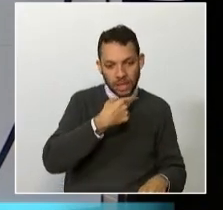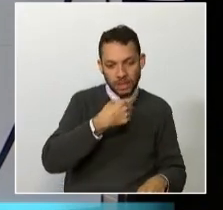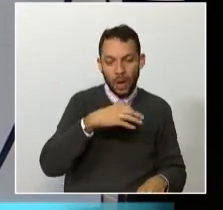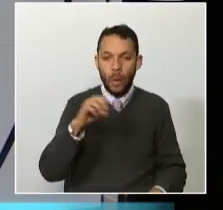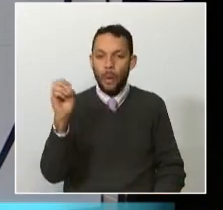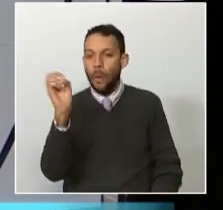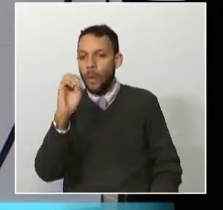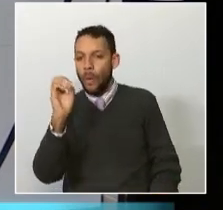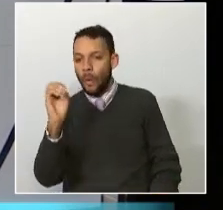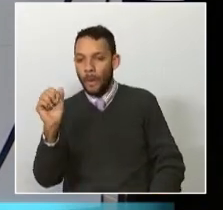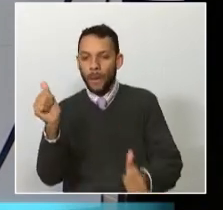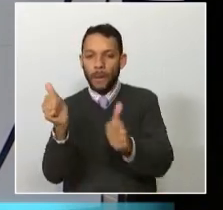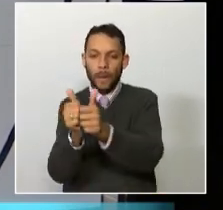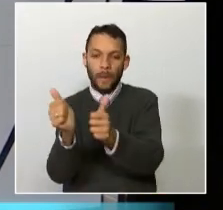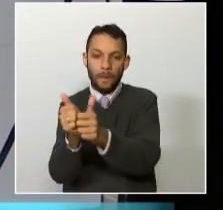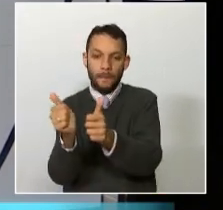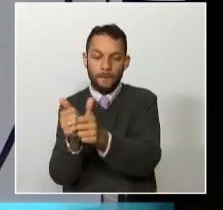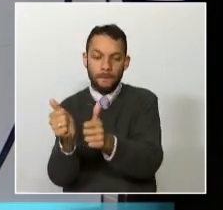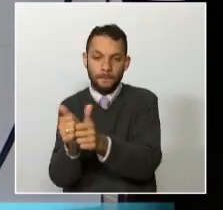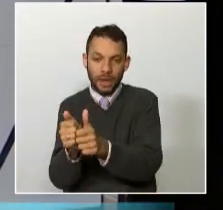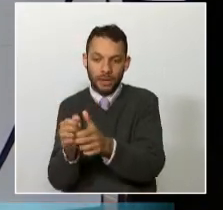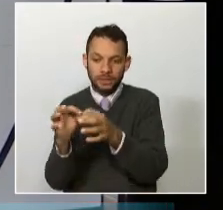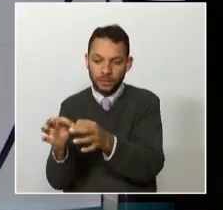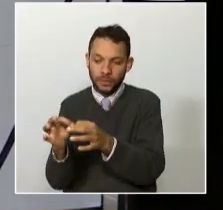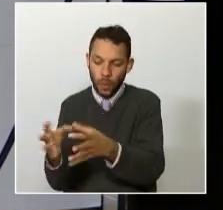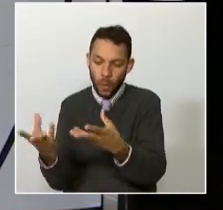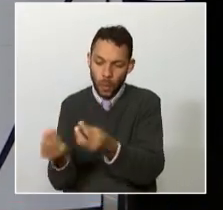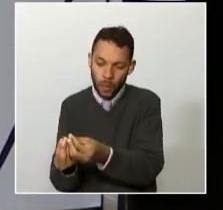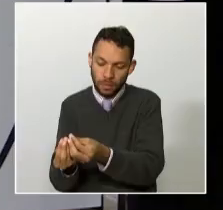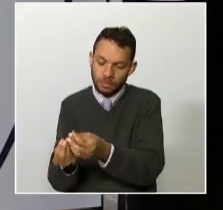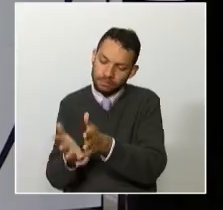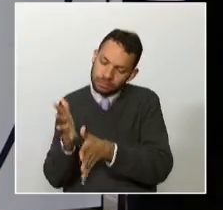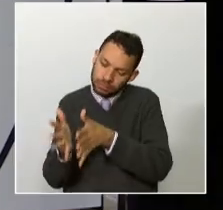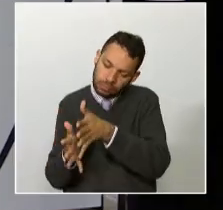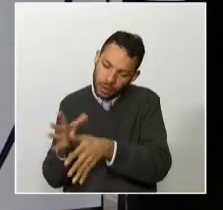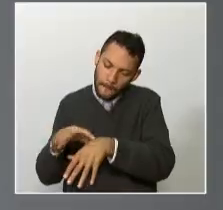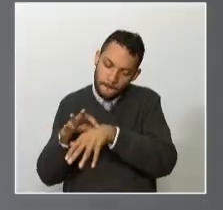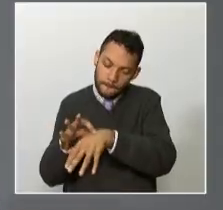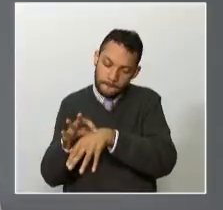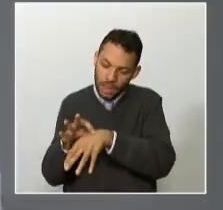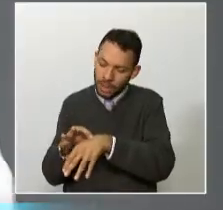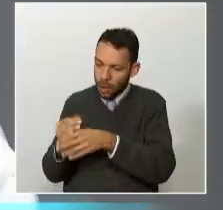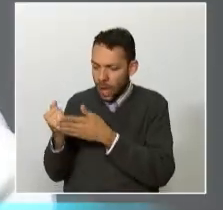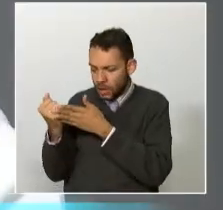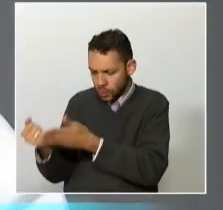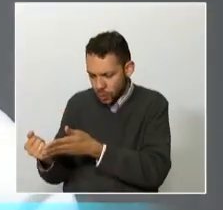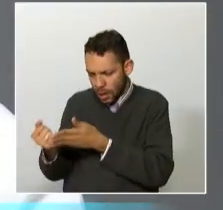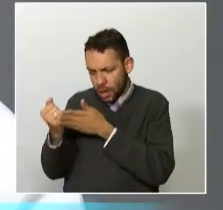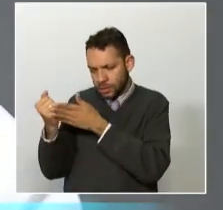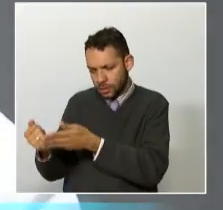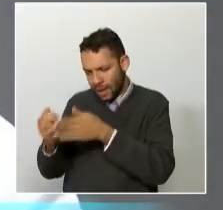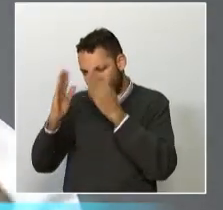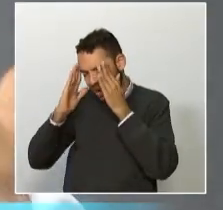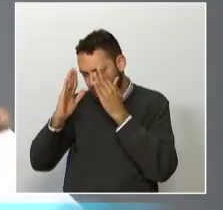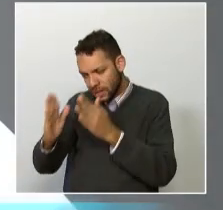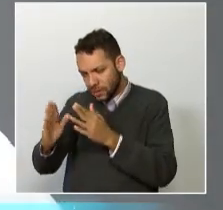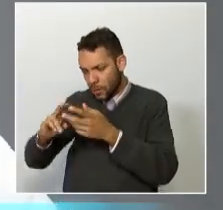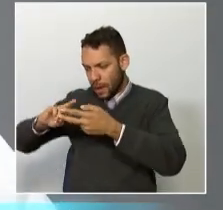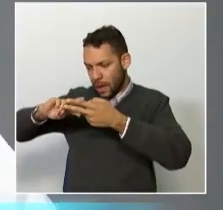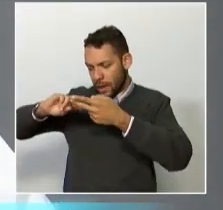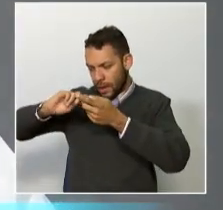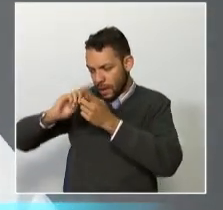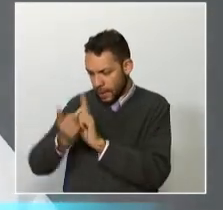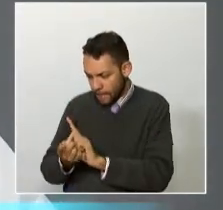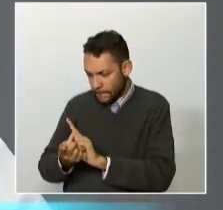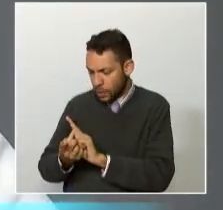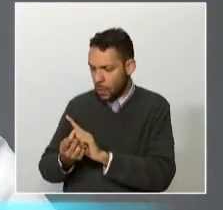un acompañamiento de odontología, de fisioterapia, de terapia neural, de cambiar todos estos